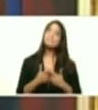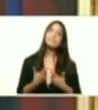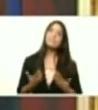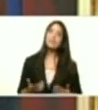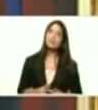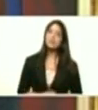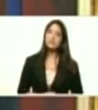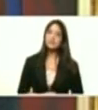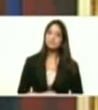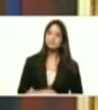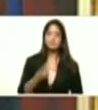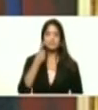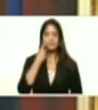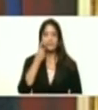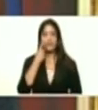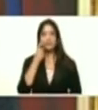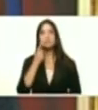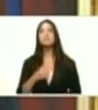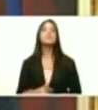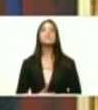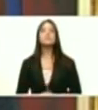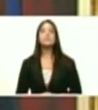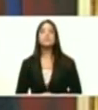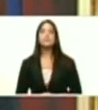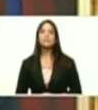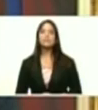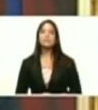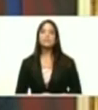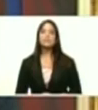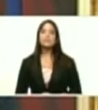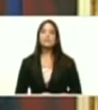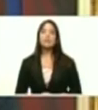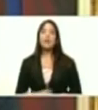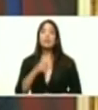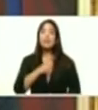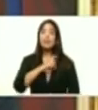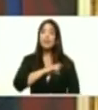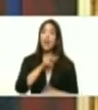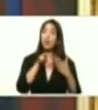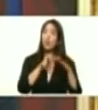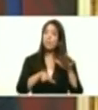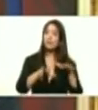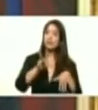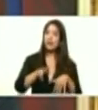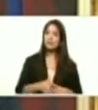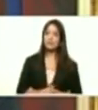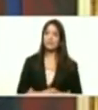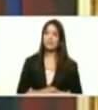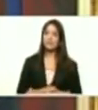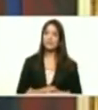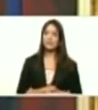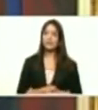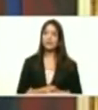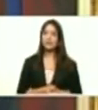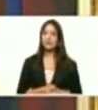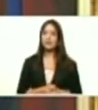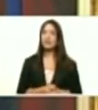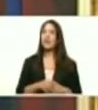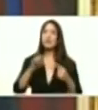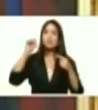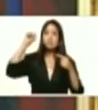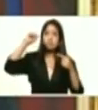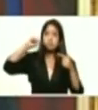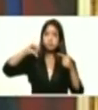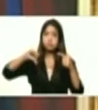Entonces, fíjate, de enero del 2013, ¿no? La caída ha sido del 97